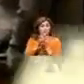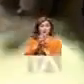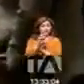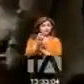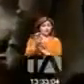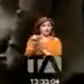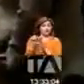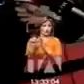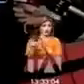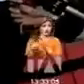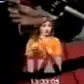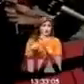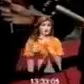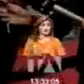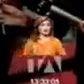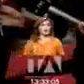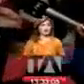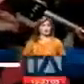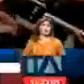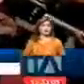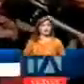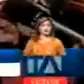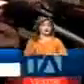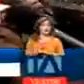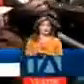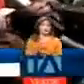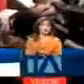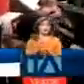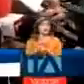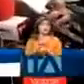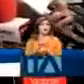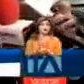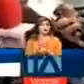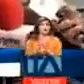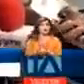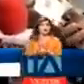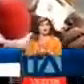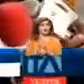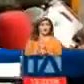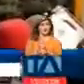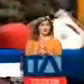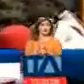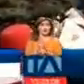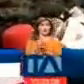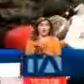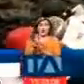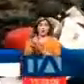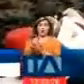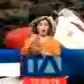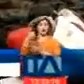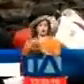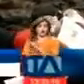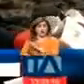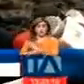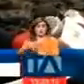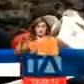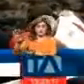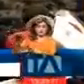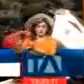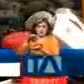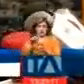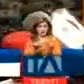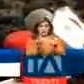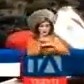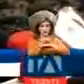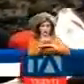400 artículos. El uso del producto como tal tendrá que por ahora ser importado para que las personas que